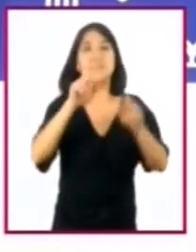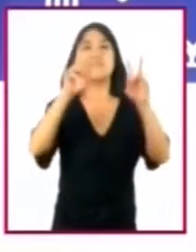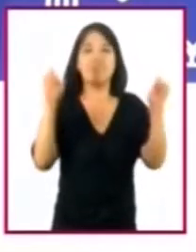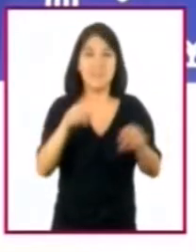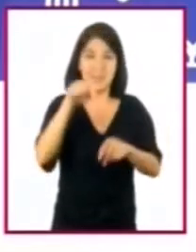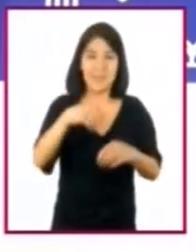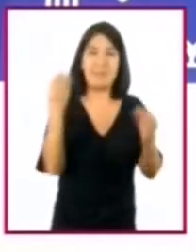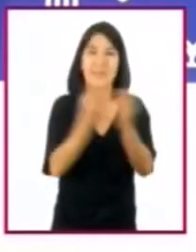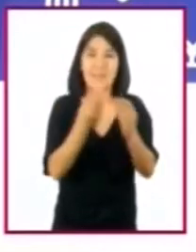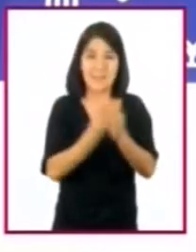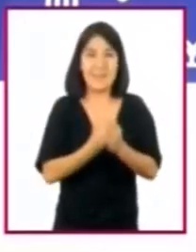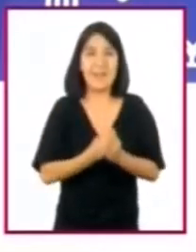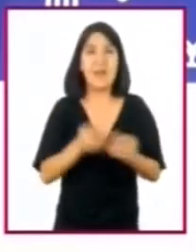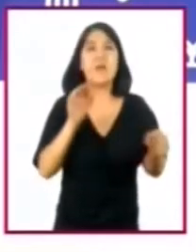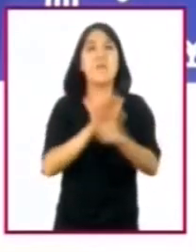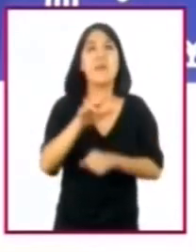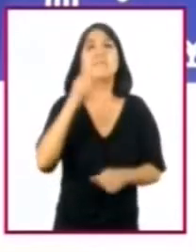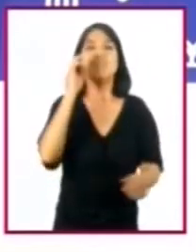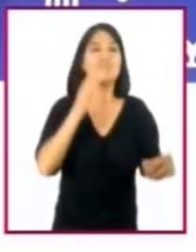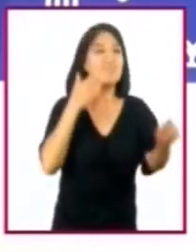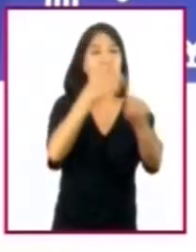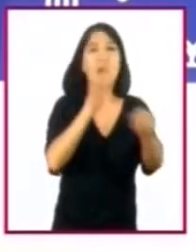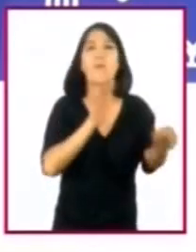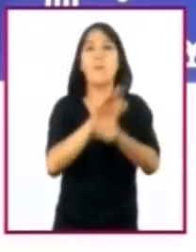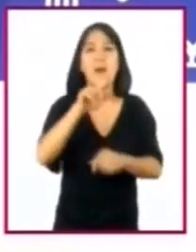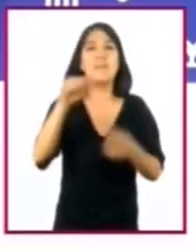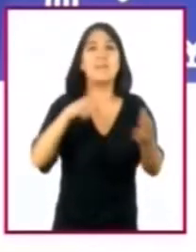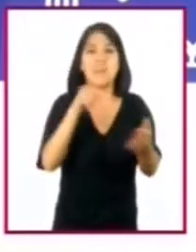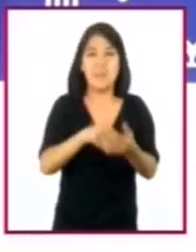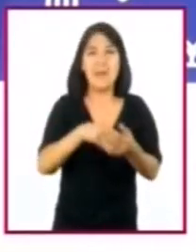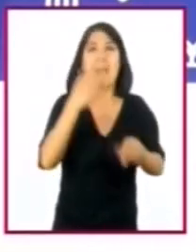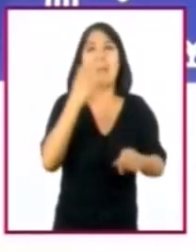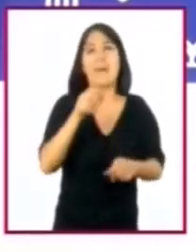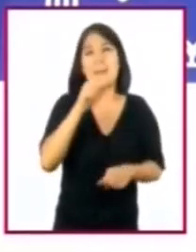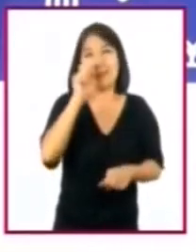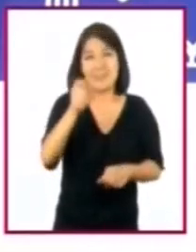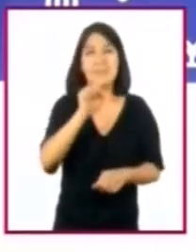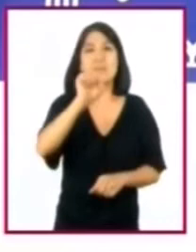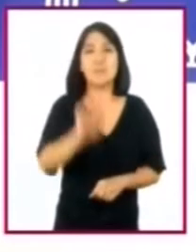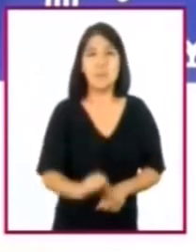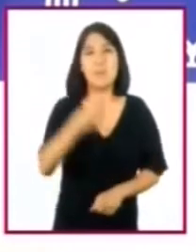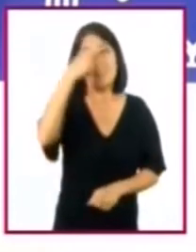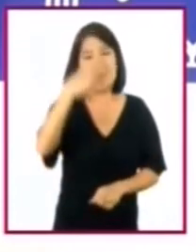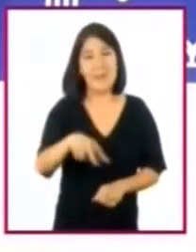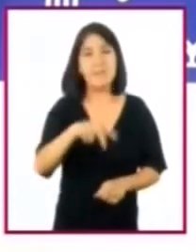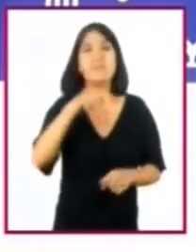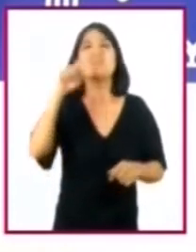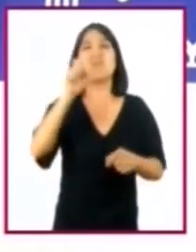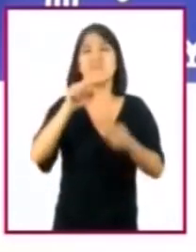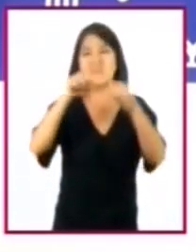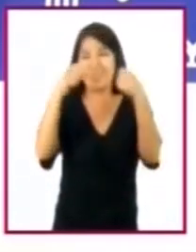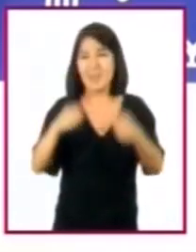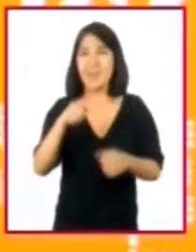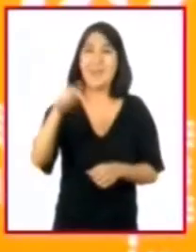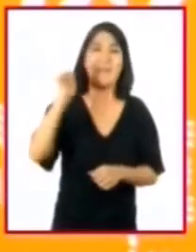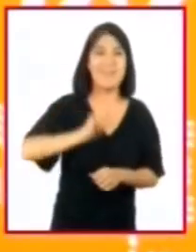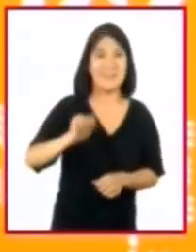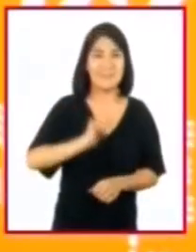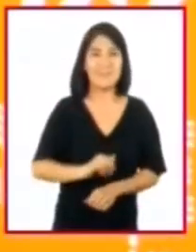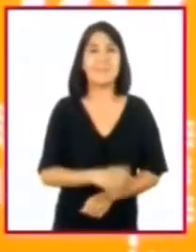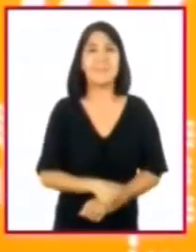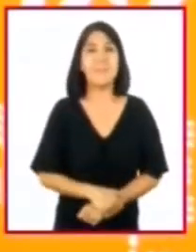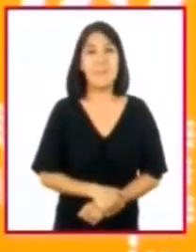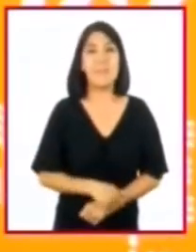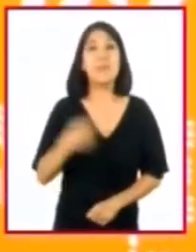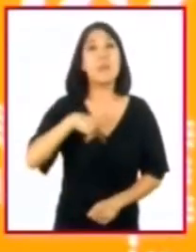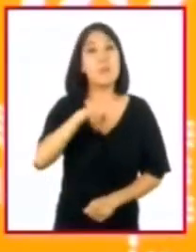sesión, el cual es Identificar la vida urbana en Mesoamérica a partir de los vestigios. Nuestro